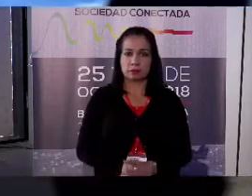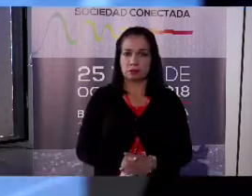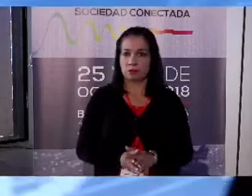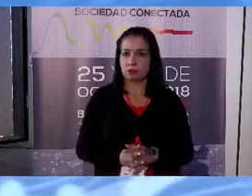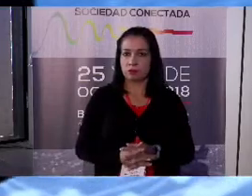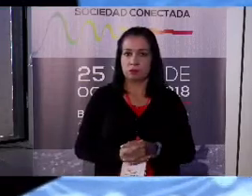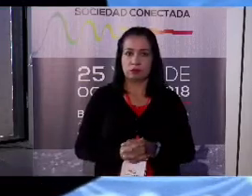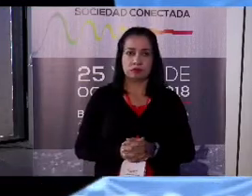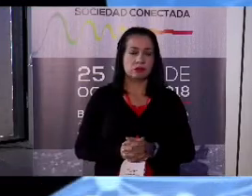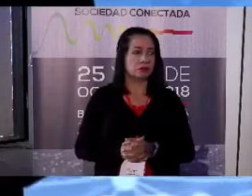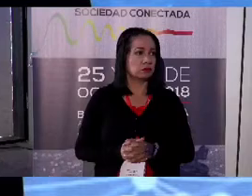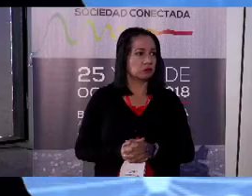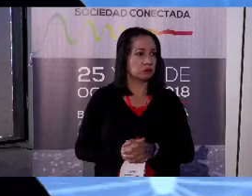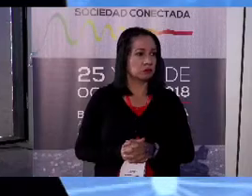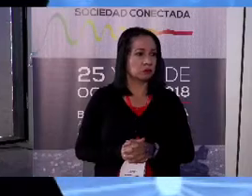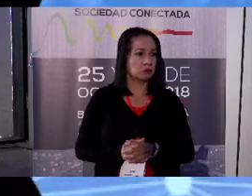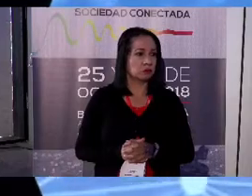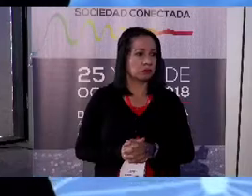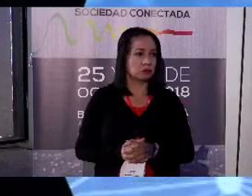panelista